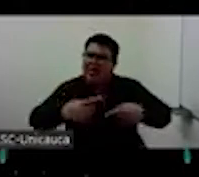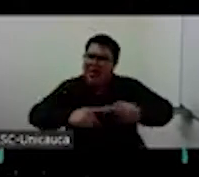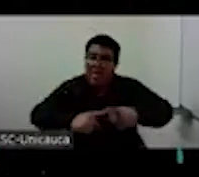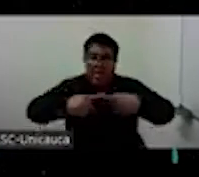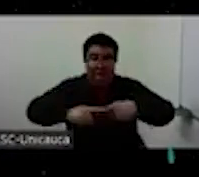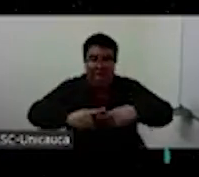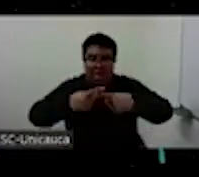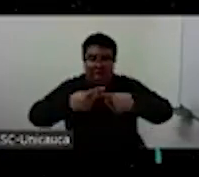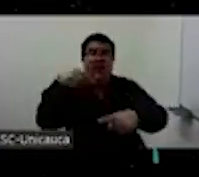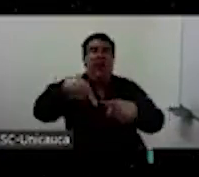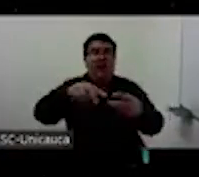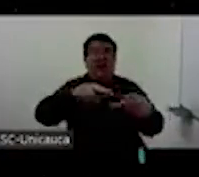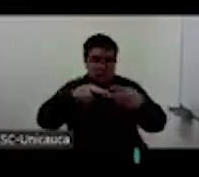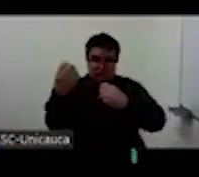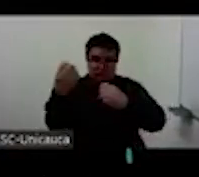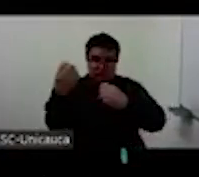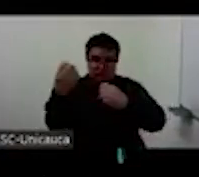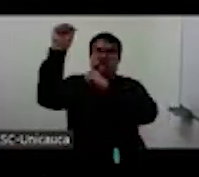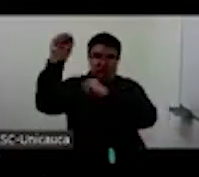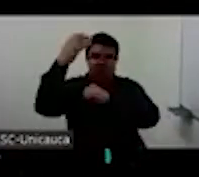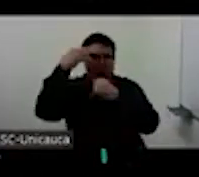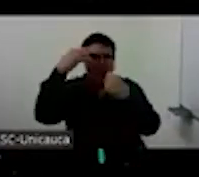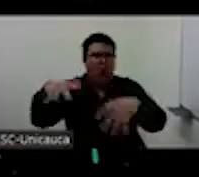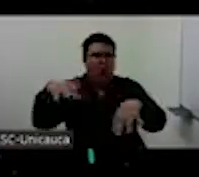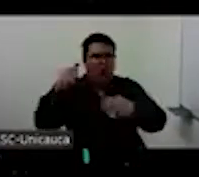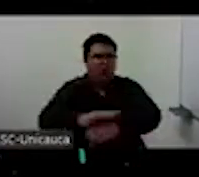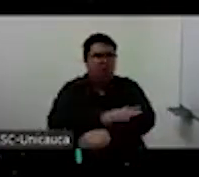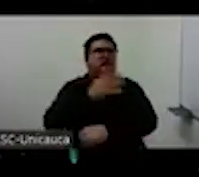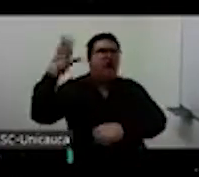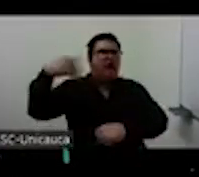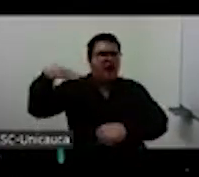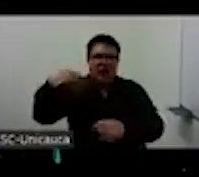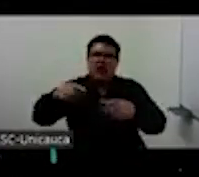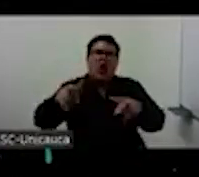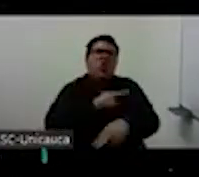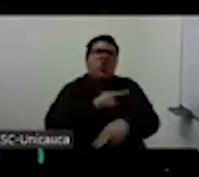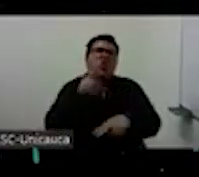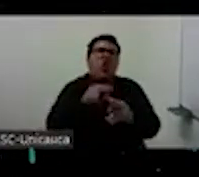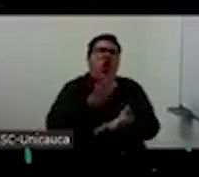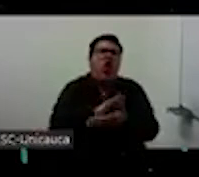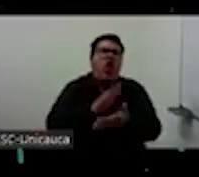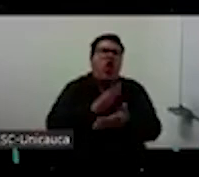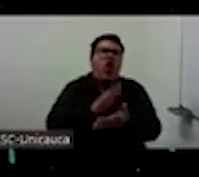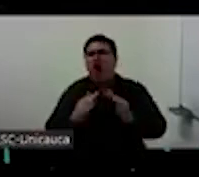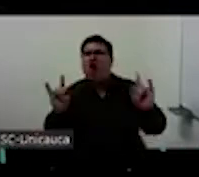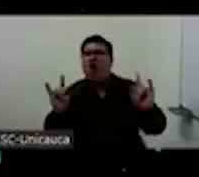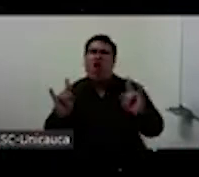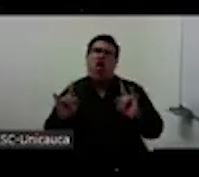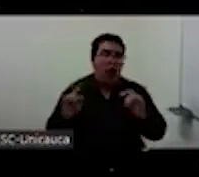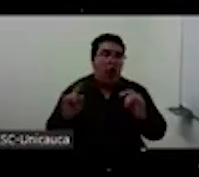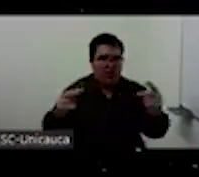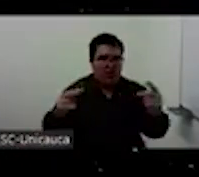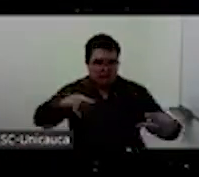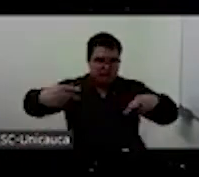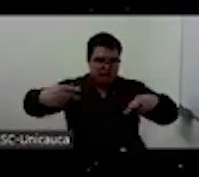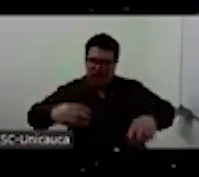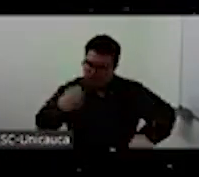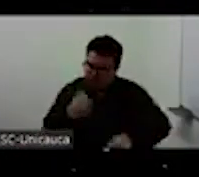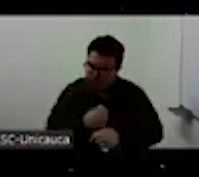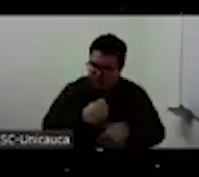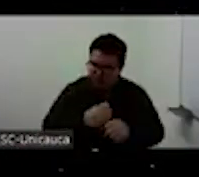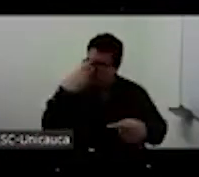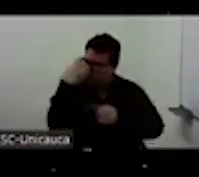porque subvierte supuestos que lo identificaban como un acto doméstico o un pasatiempo, y sobre todo porque era un